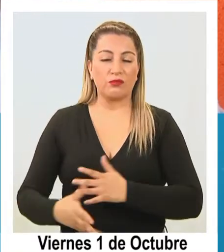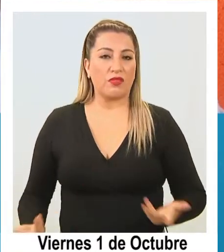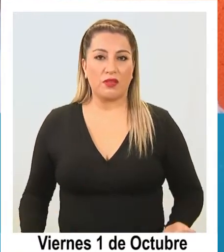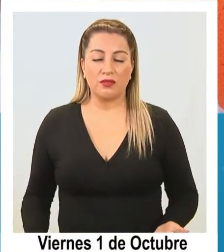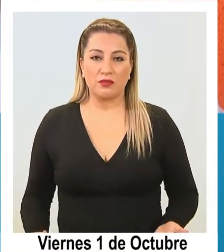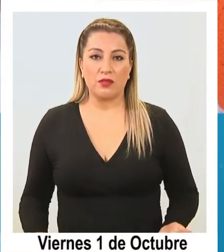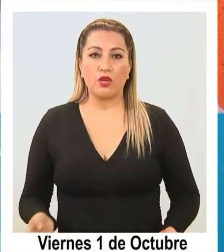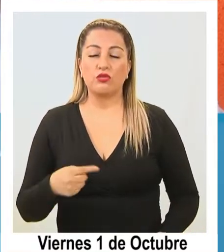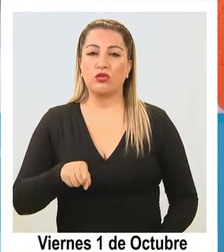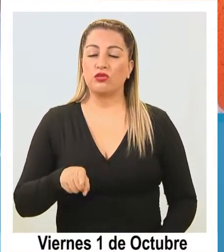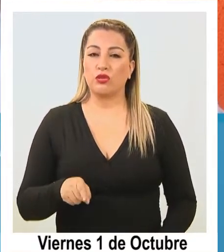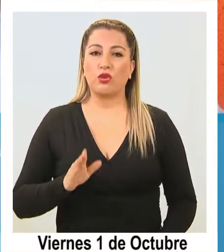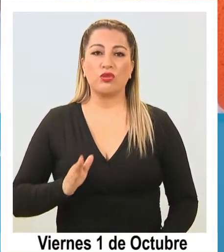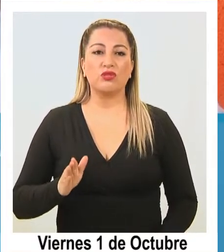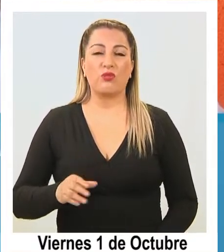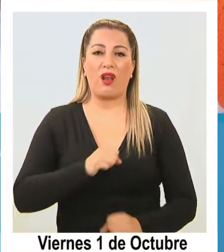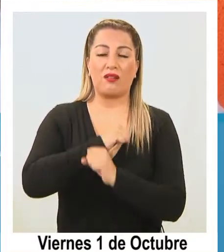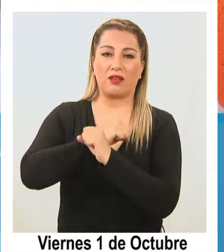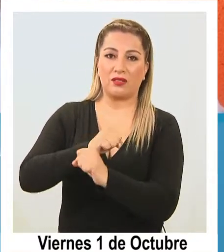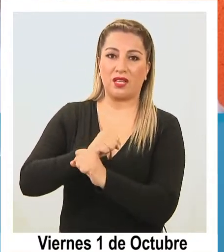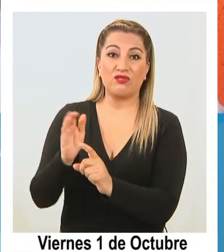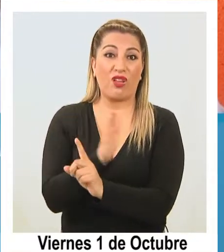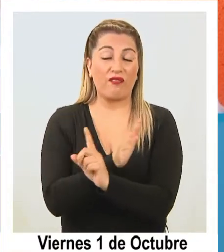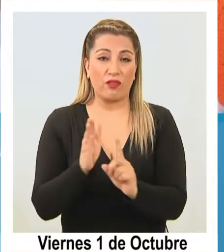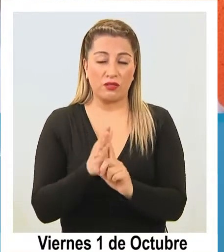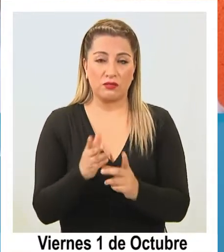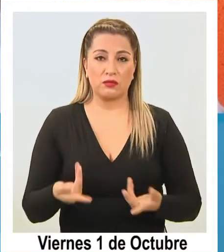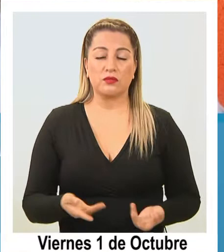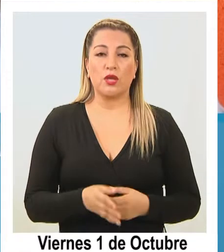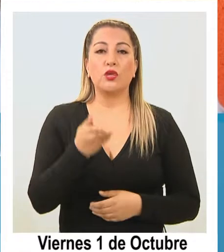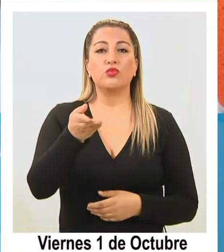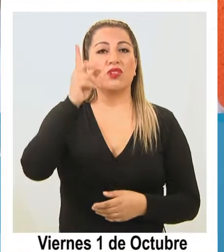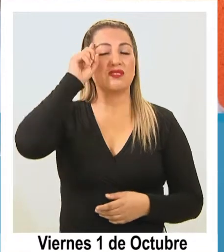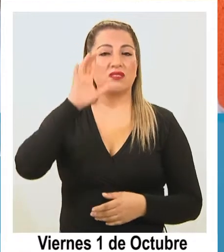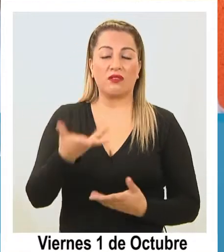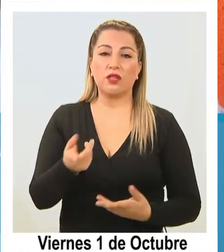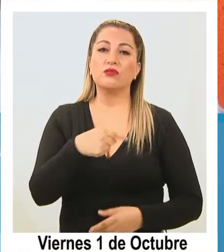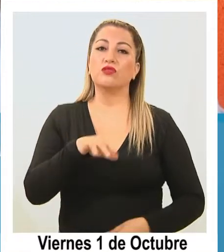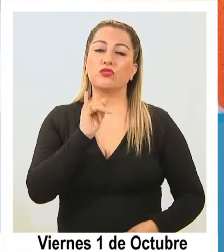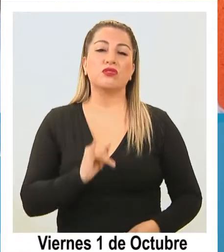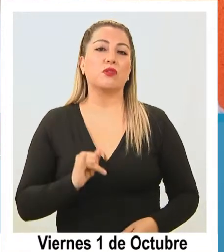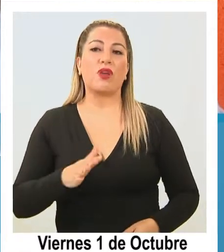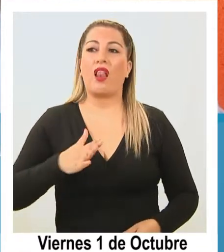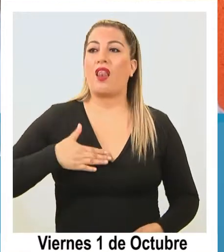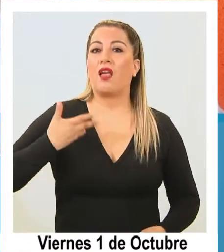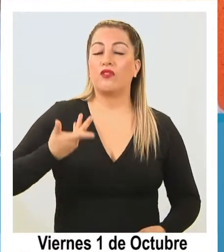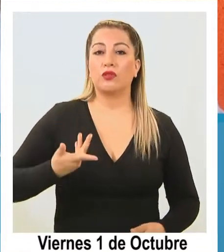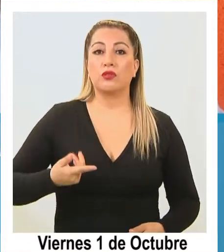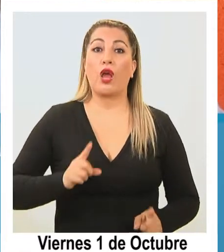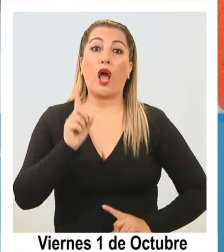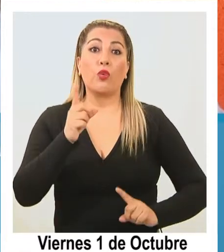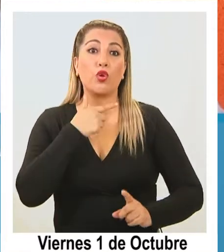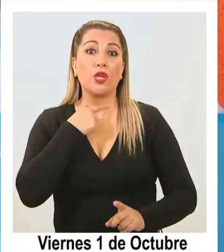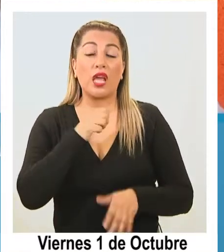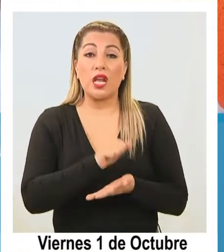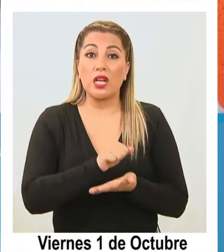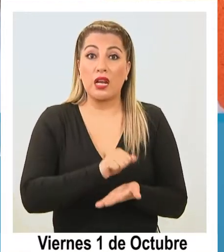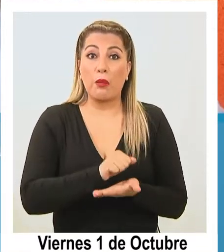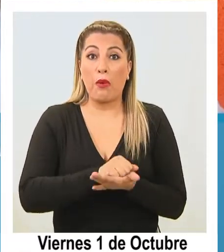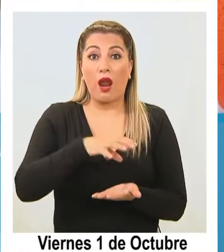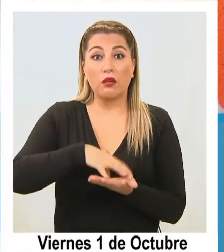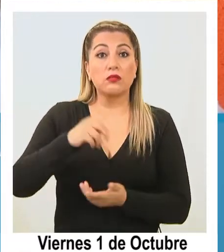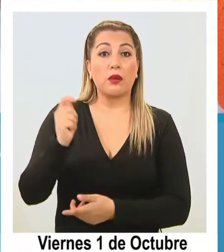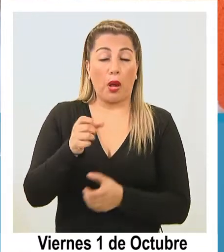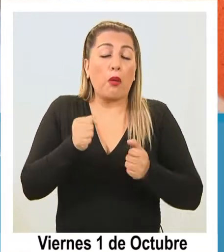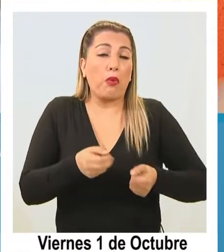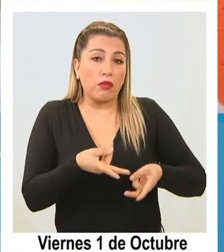tanto vamos a seguir rechazando la violencia. Tú sabes que siempre hemos tenido la vocación que el que se quiere manifestar en nuestra región lo puede